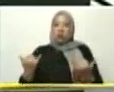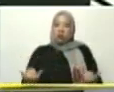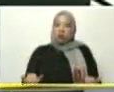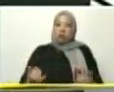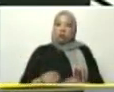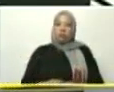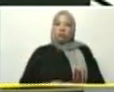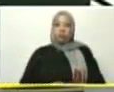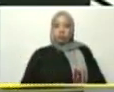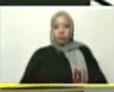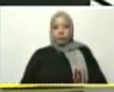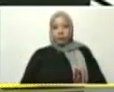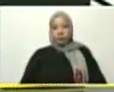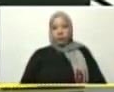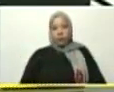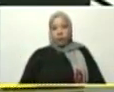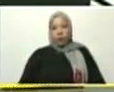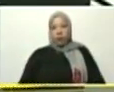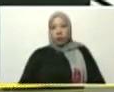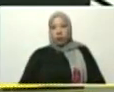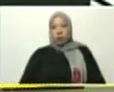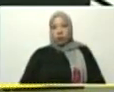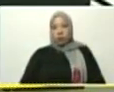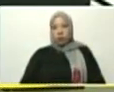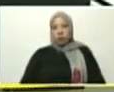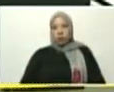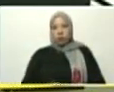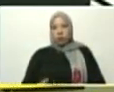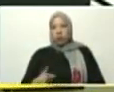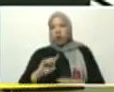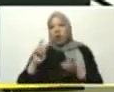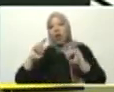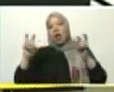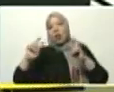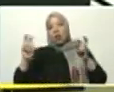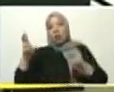eso voy a hablar. No vayan a creer. No voy a eludir el tema. Ya voy a hablar.